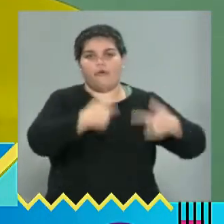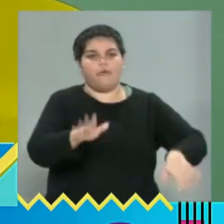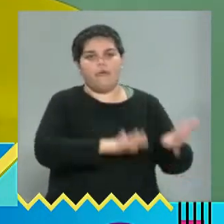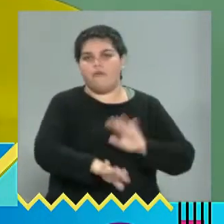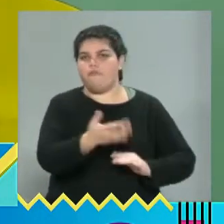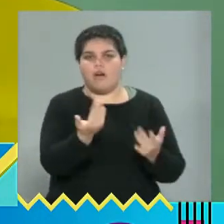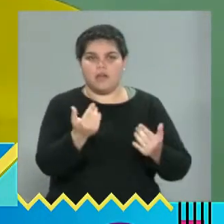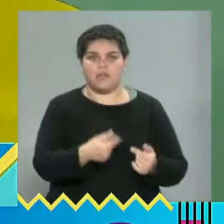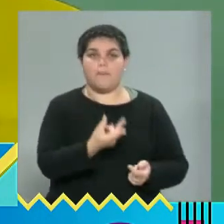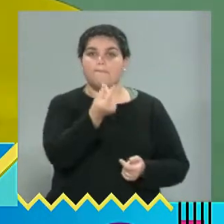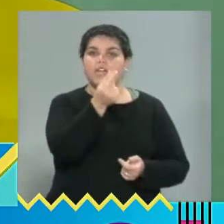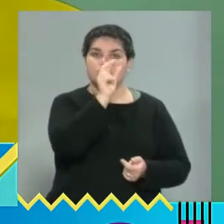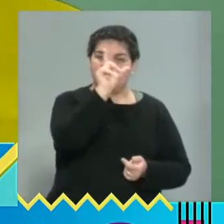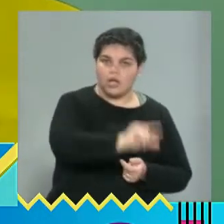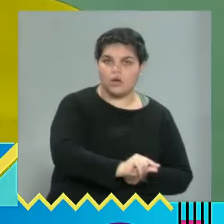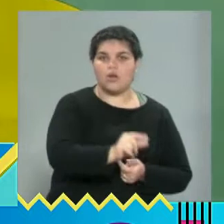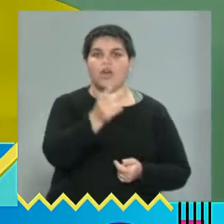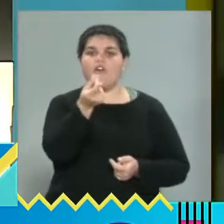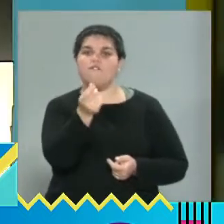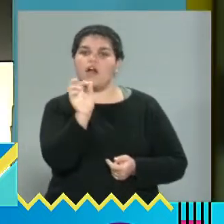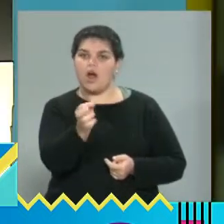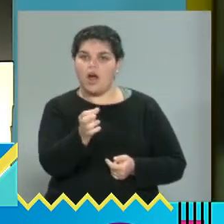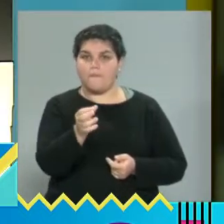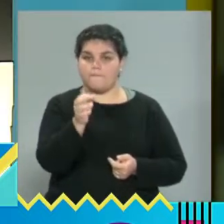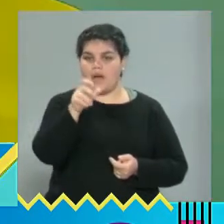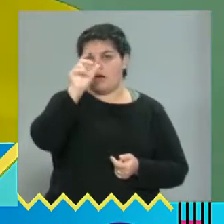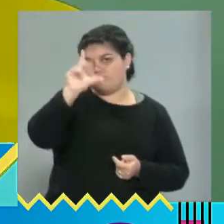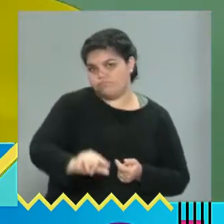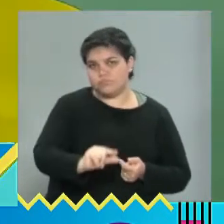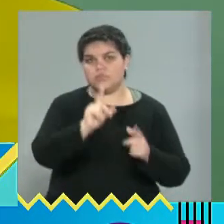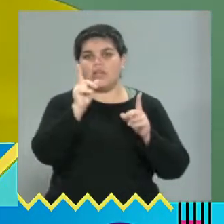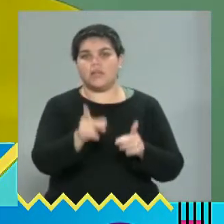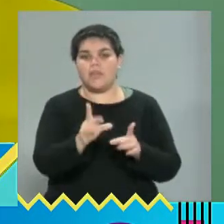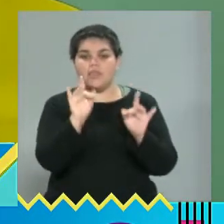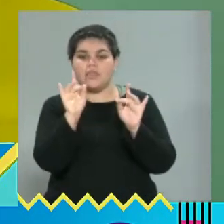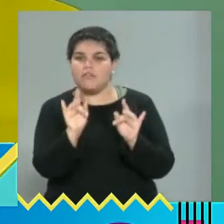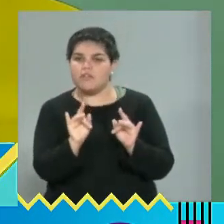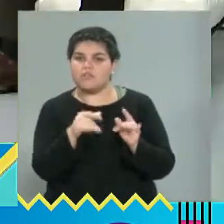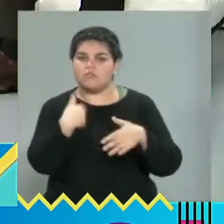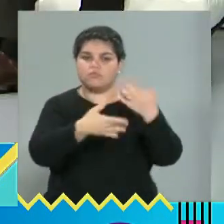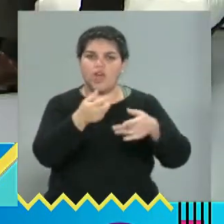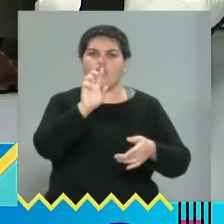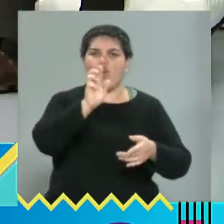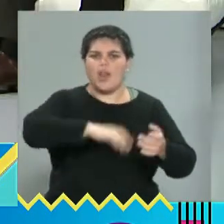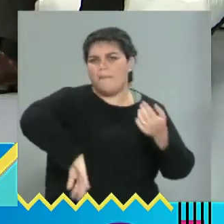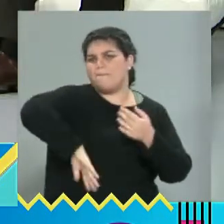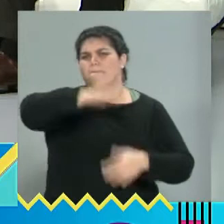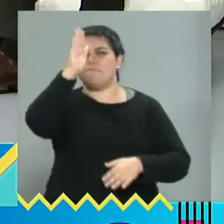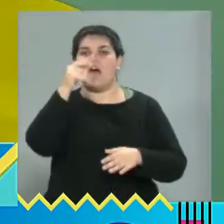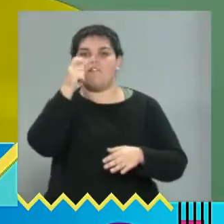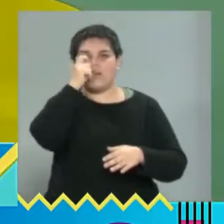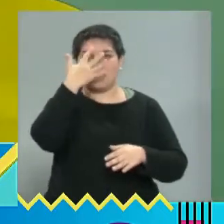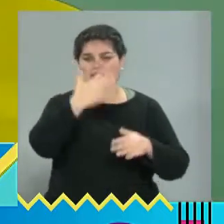en peso cayeron, la devaluación se hizo, difícilmente pensemos que haya un contexto como que el dólar se dispare mucho más allá de